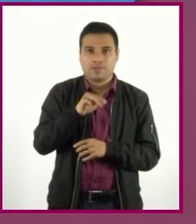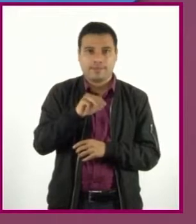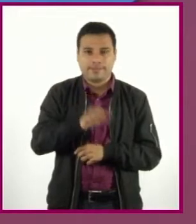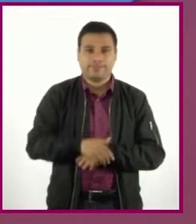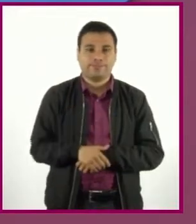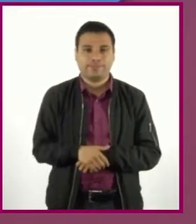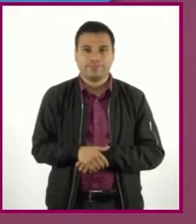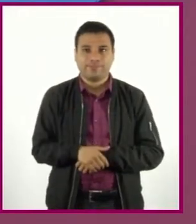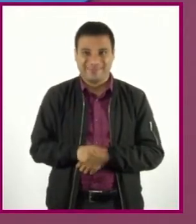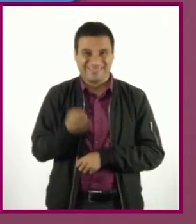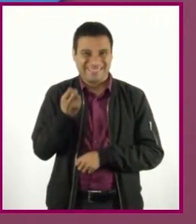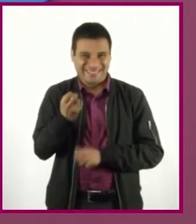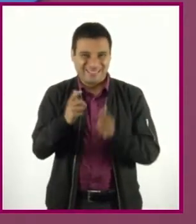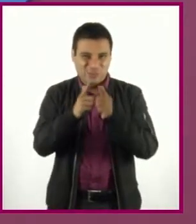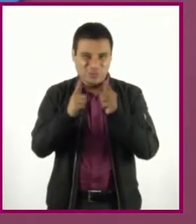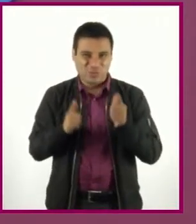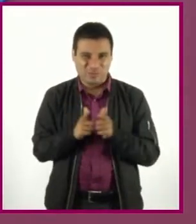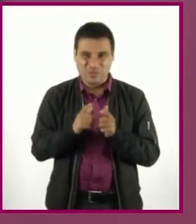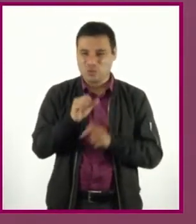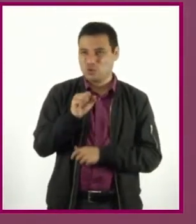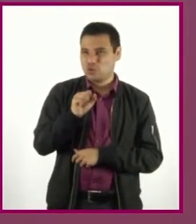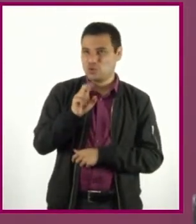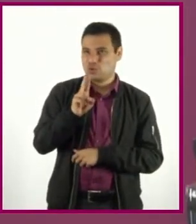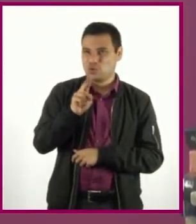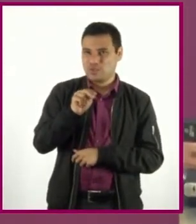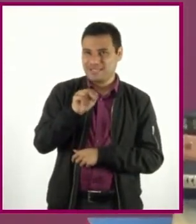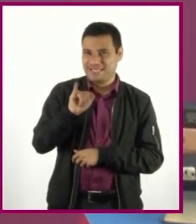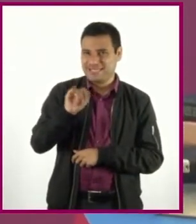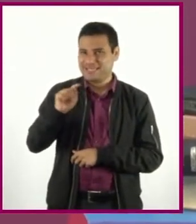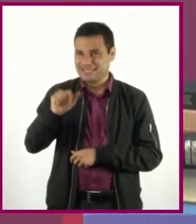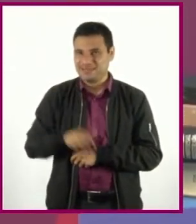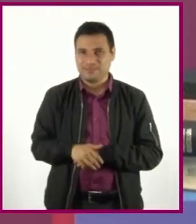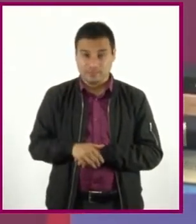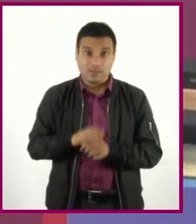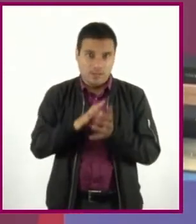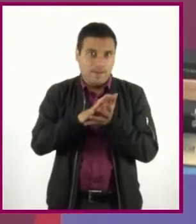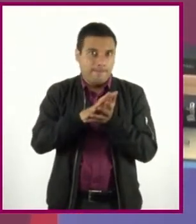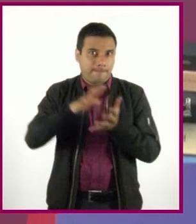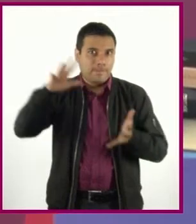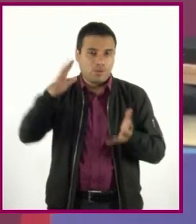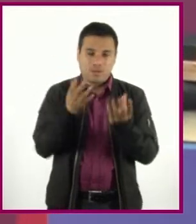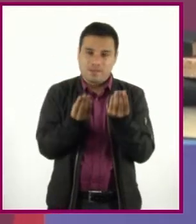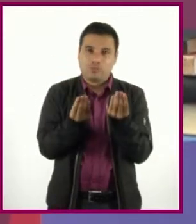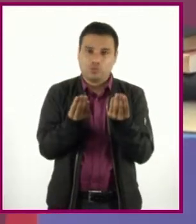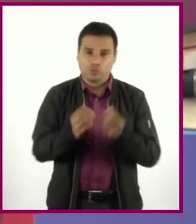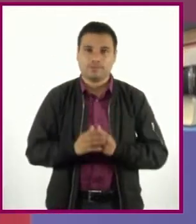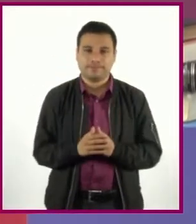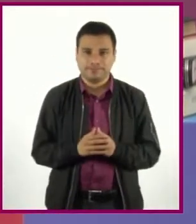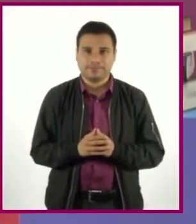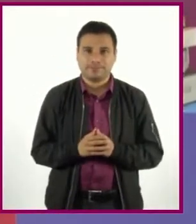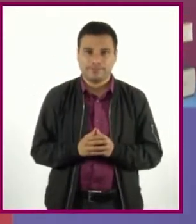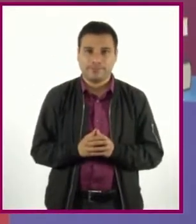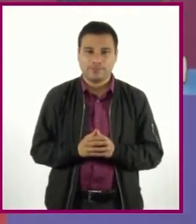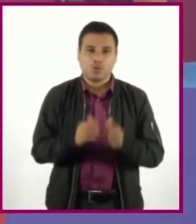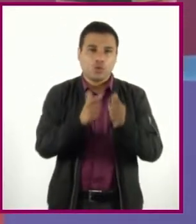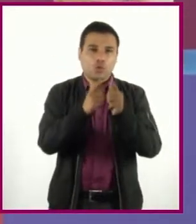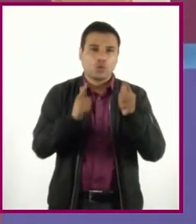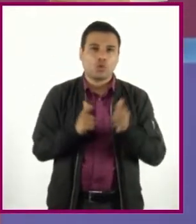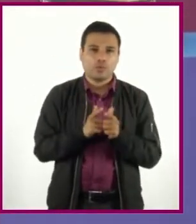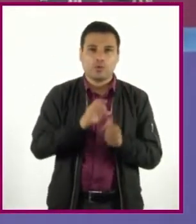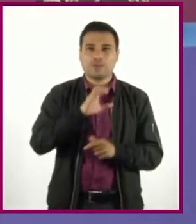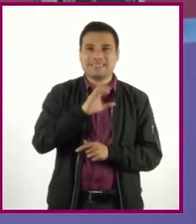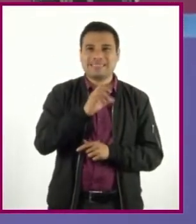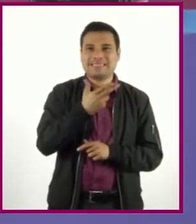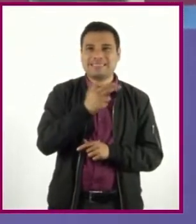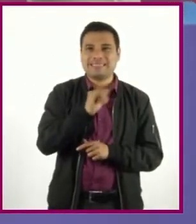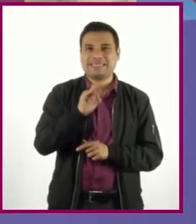Estos sunitas son la mayoría de la población musulmana del mundo. La mayoría de la población chiita se encuentra en